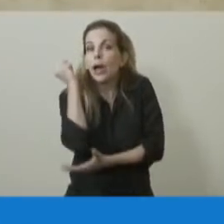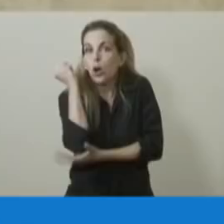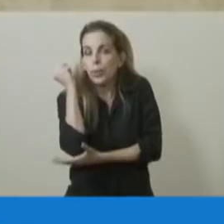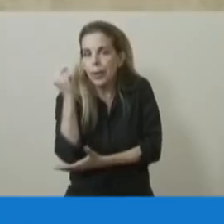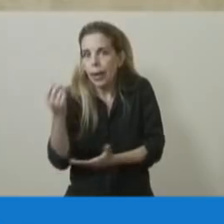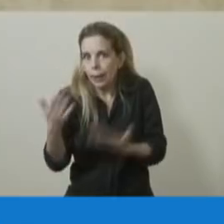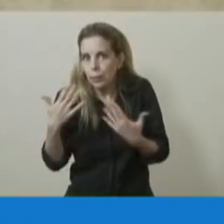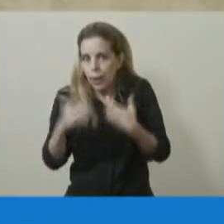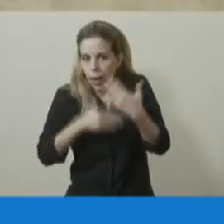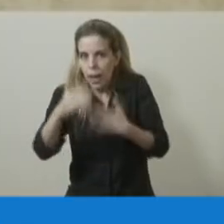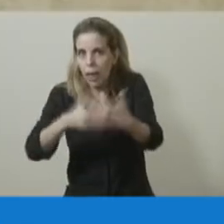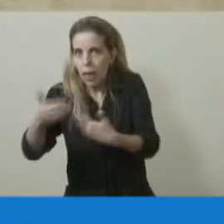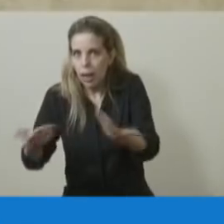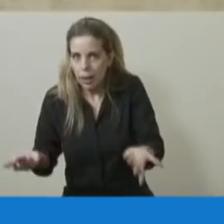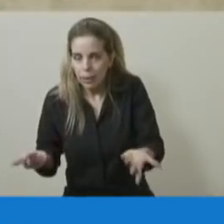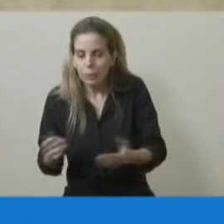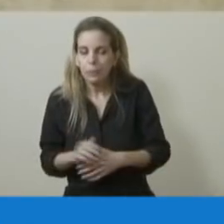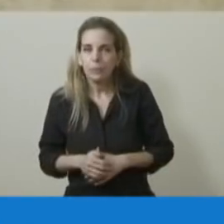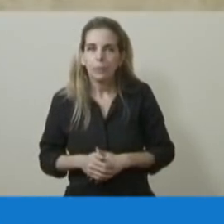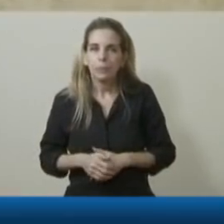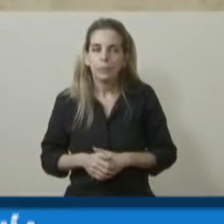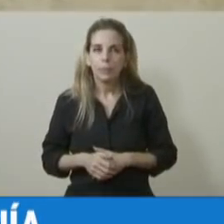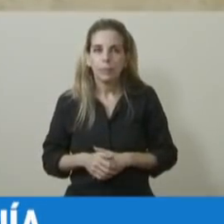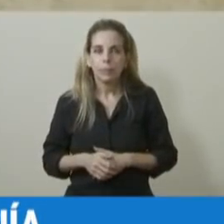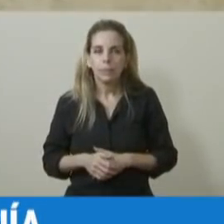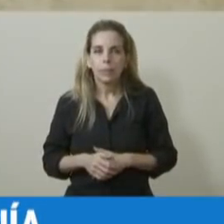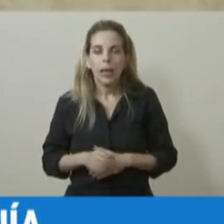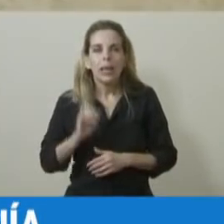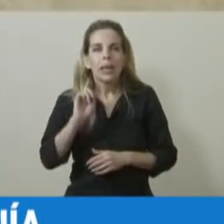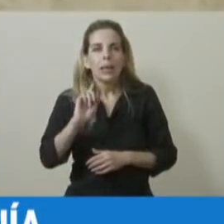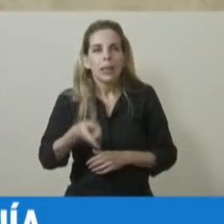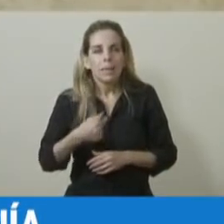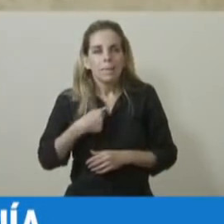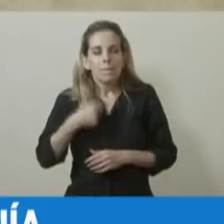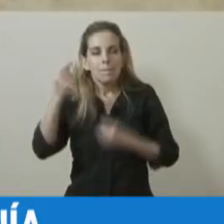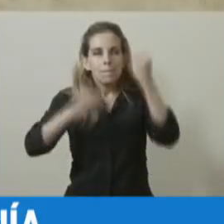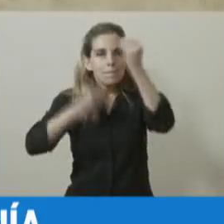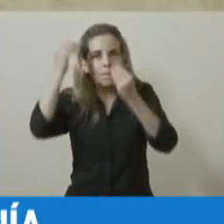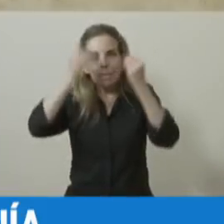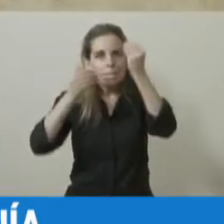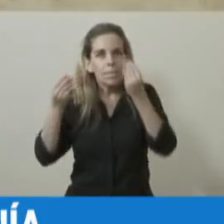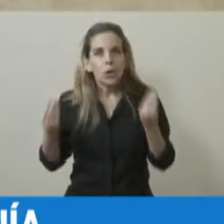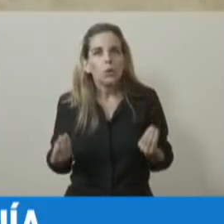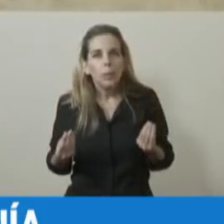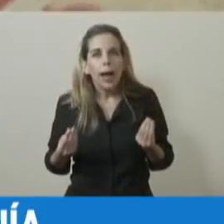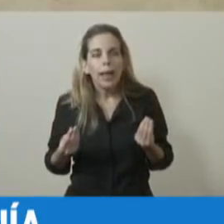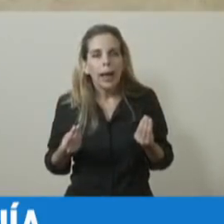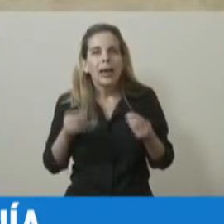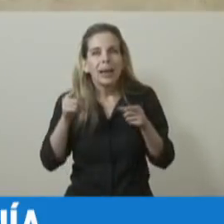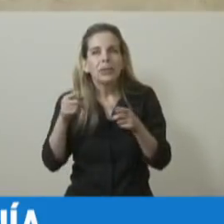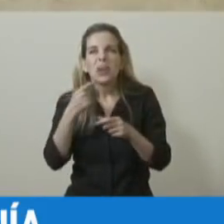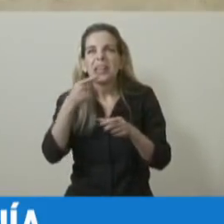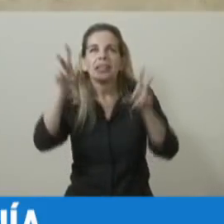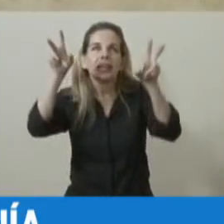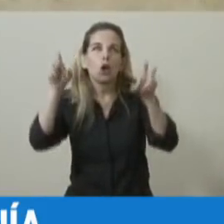eso. Y también me preocupa que esas misiones secundarias, como